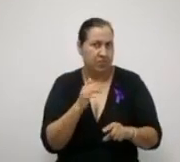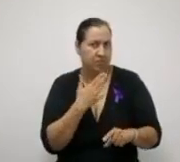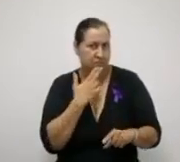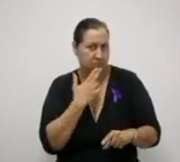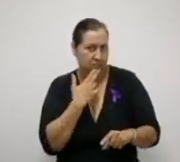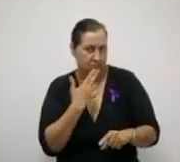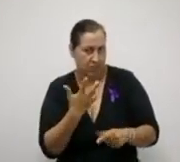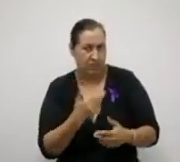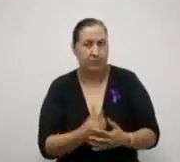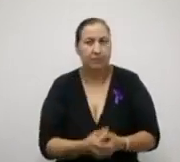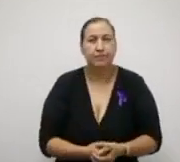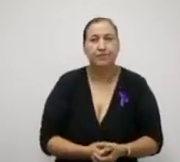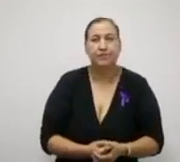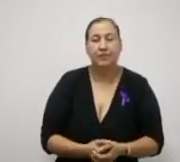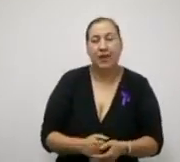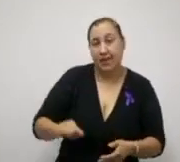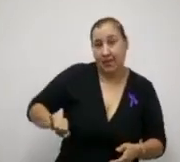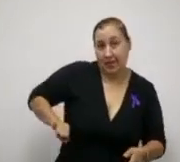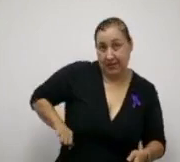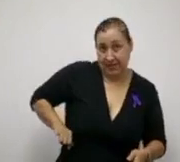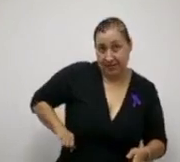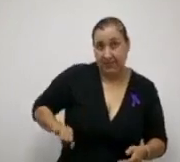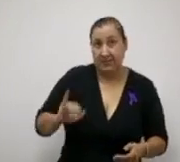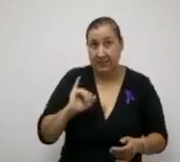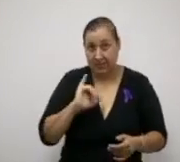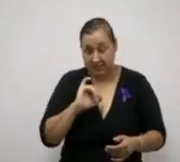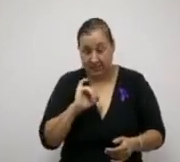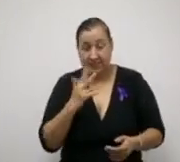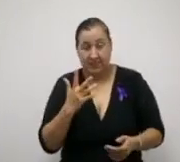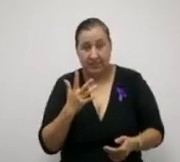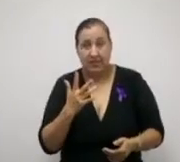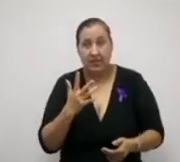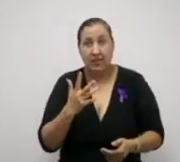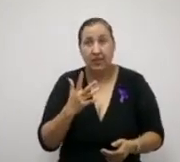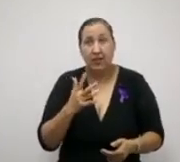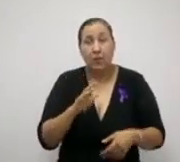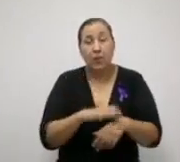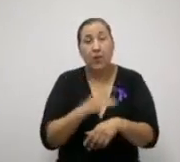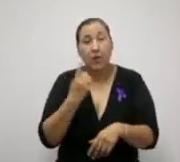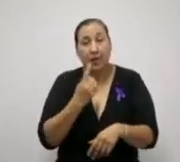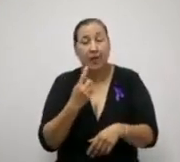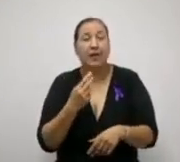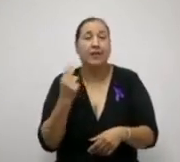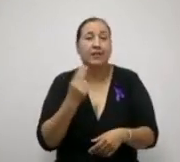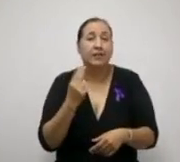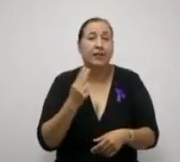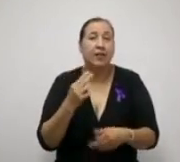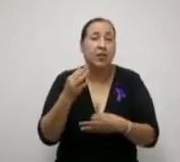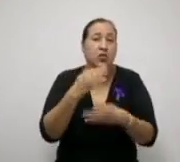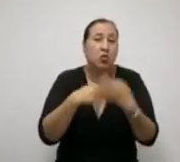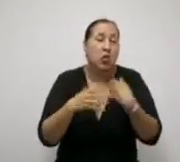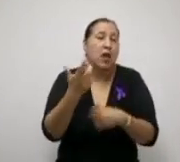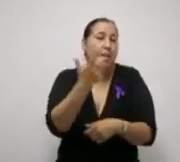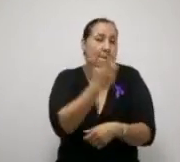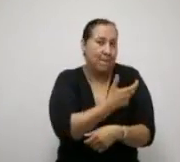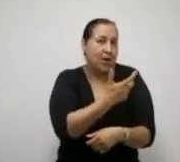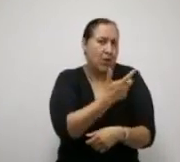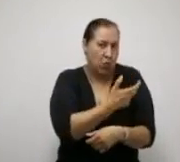Esta pregunta es muy interesante debido a que necesitan ustedes saber que todas las